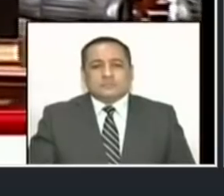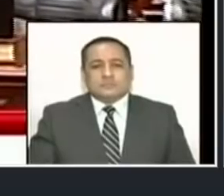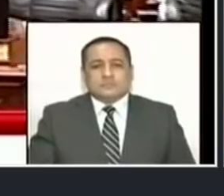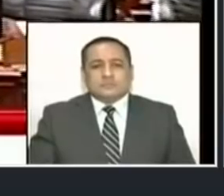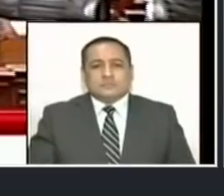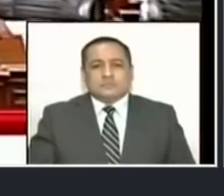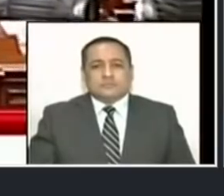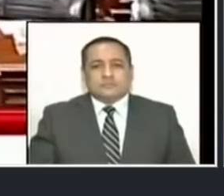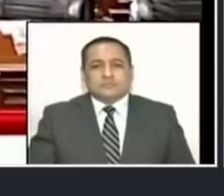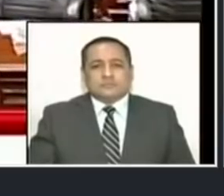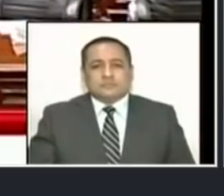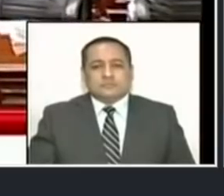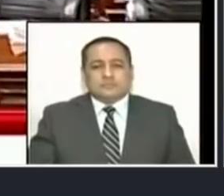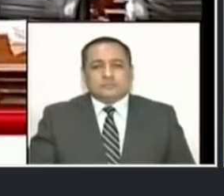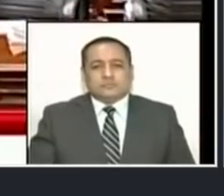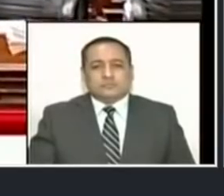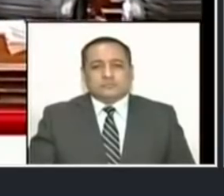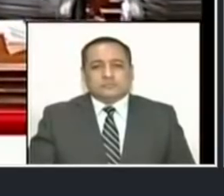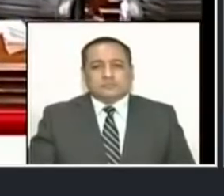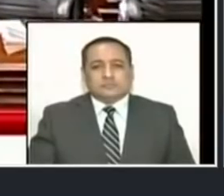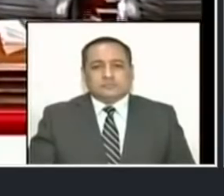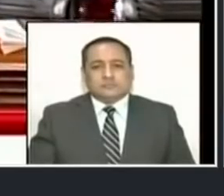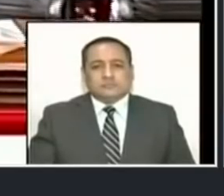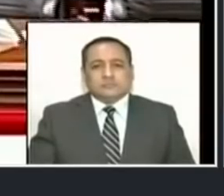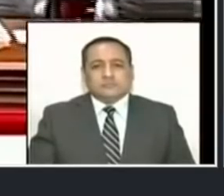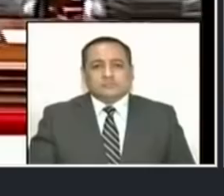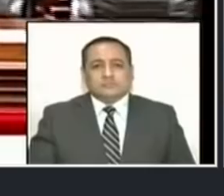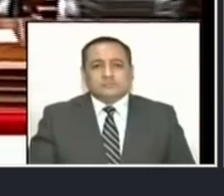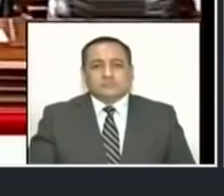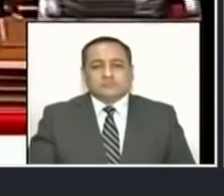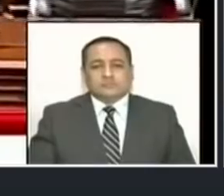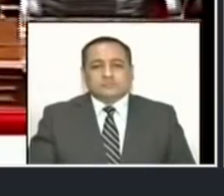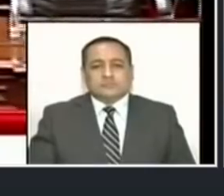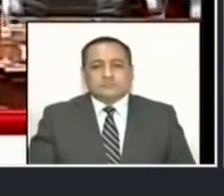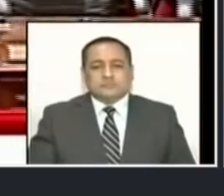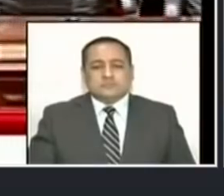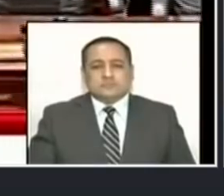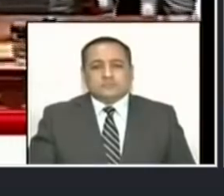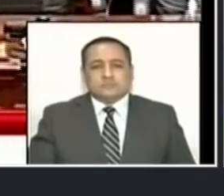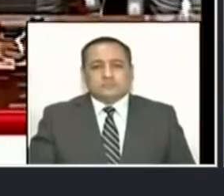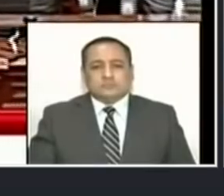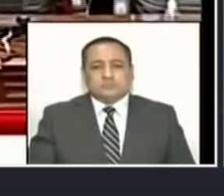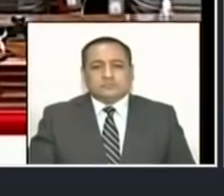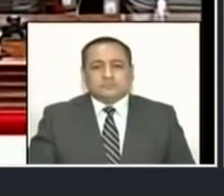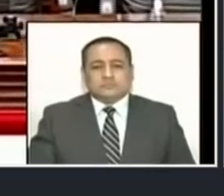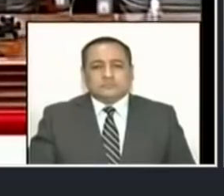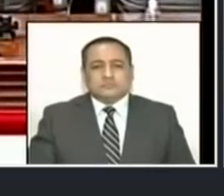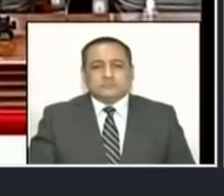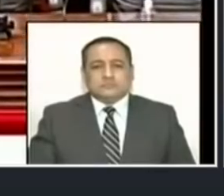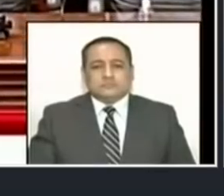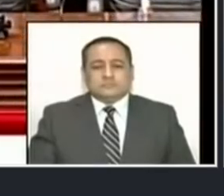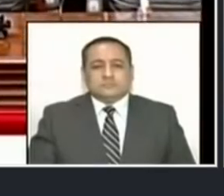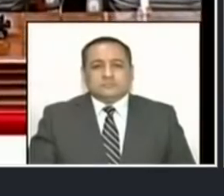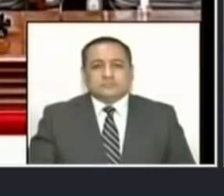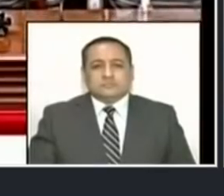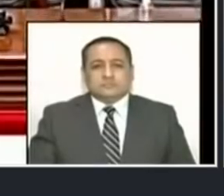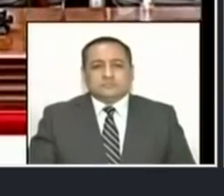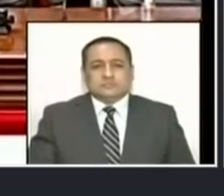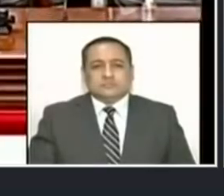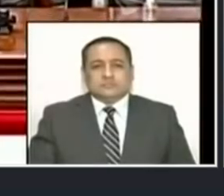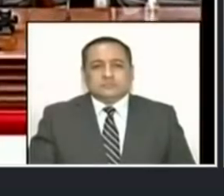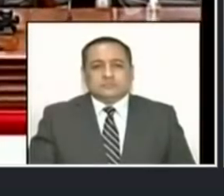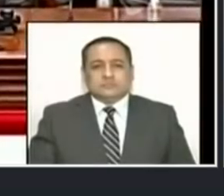violenta. Y ha provocado incluso felicitaciones sobre Lima. Entonces, eso obliga a dar una